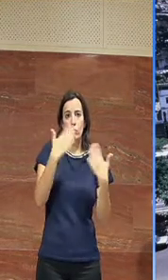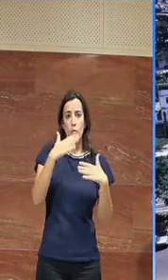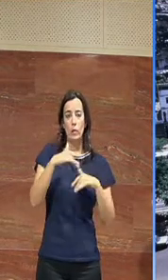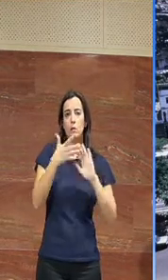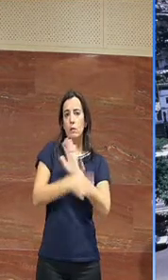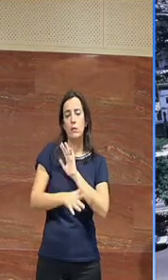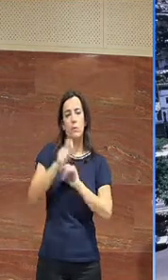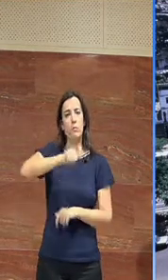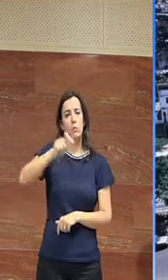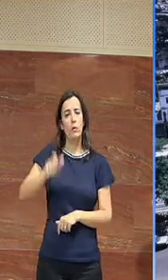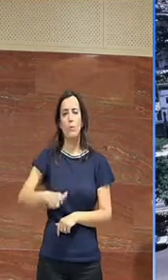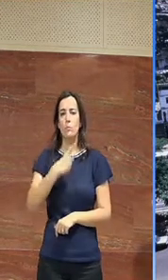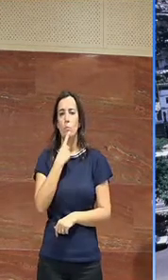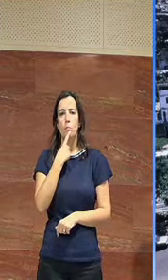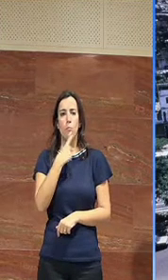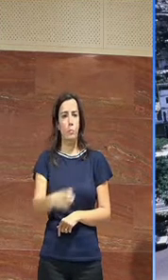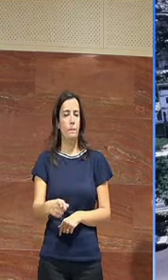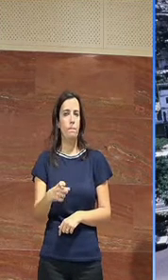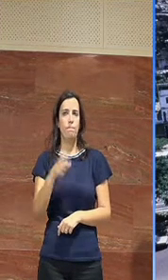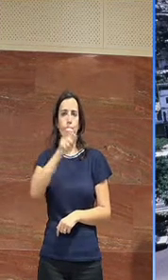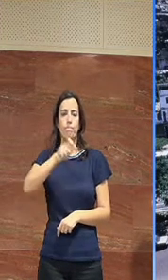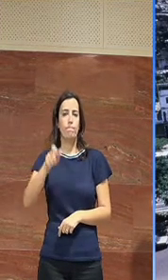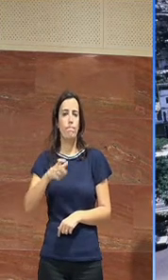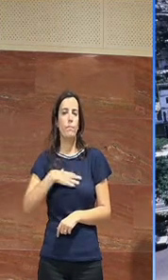la población se pueda